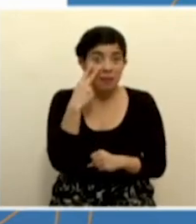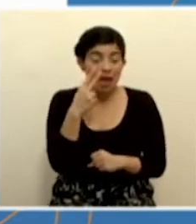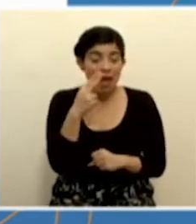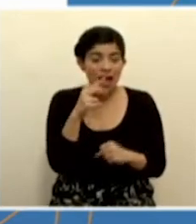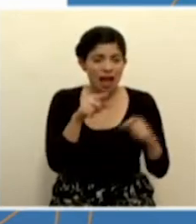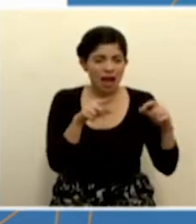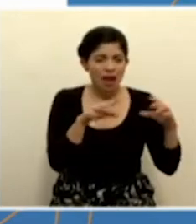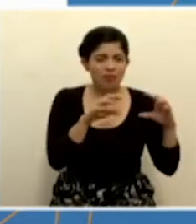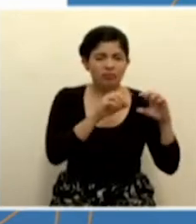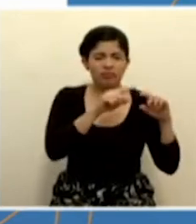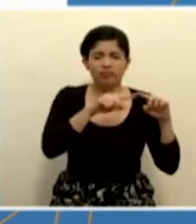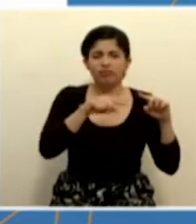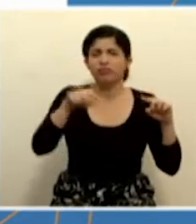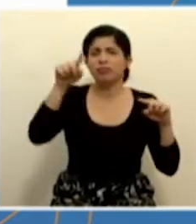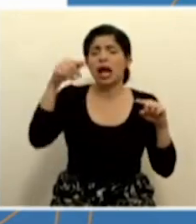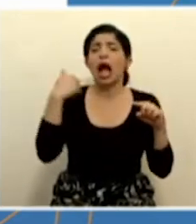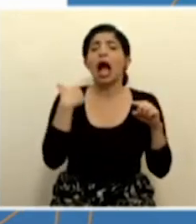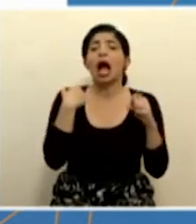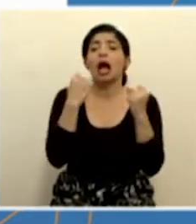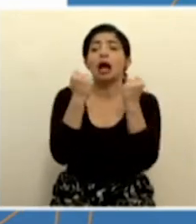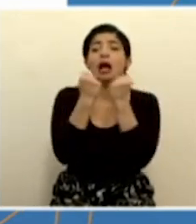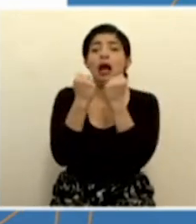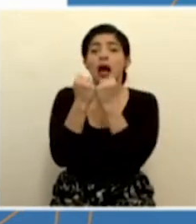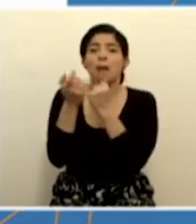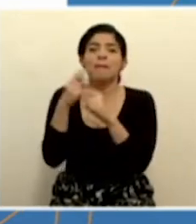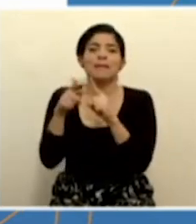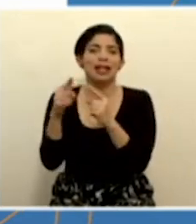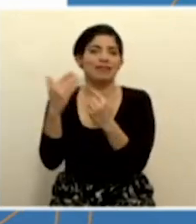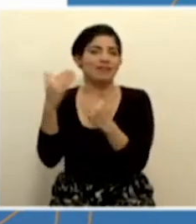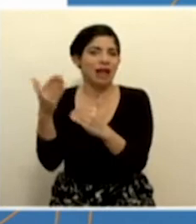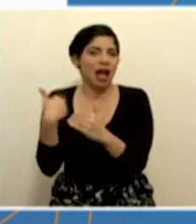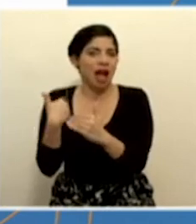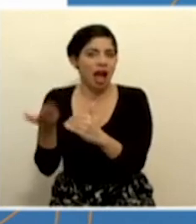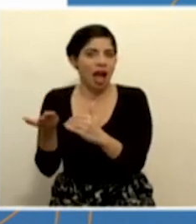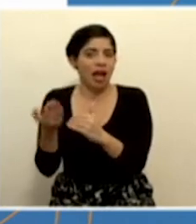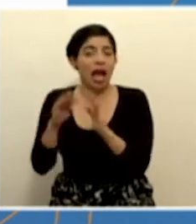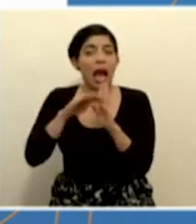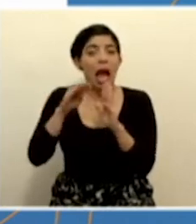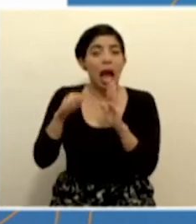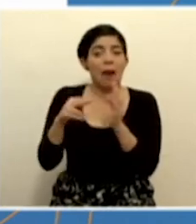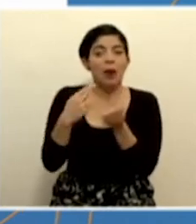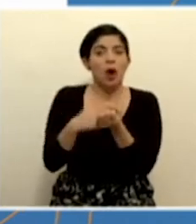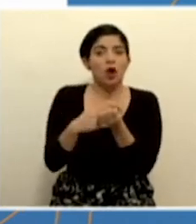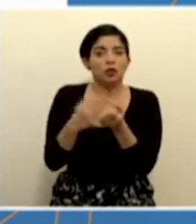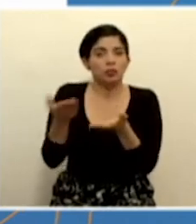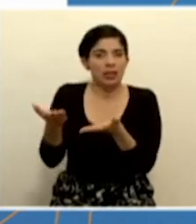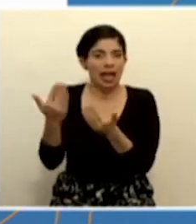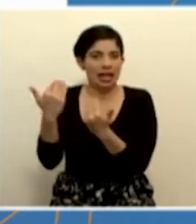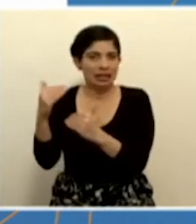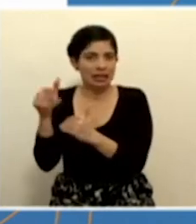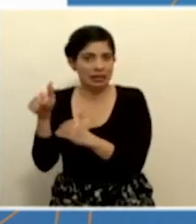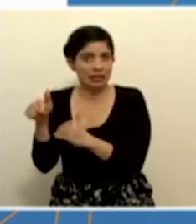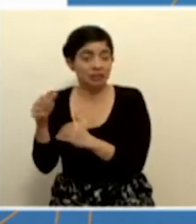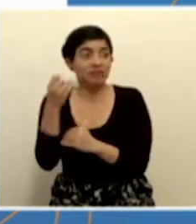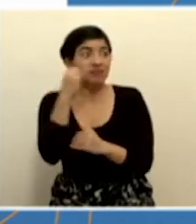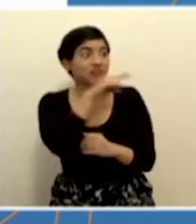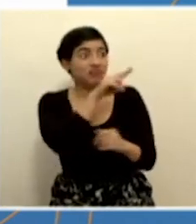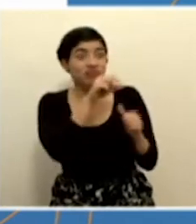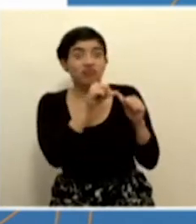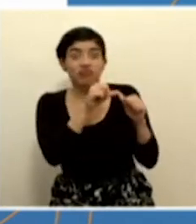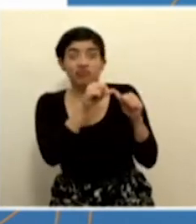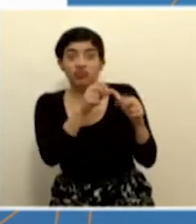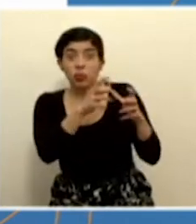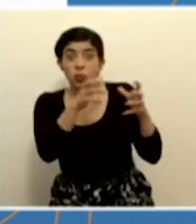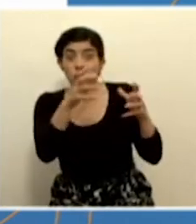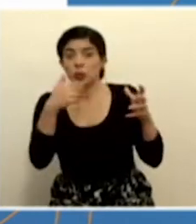una capacidad que también es limitada como lo mencionaba para el caso de camas hospitalarias de seguir con esta tendencia y vuelvo a